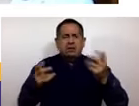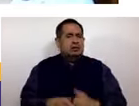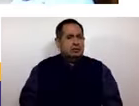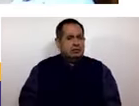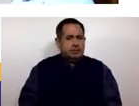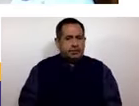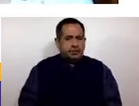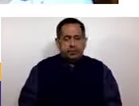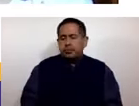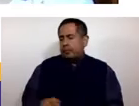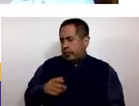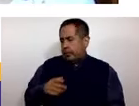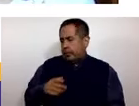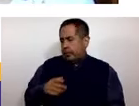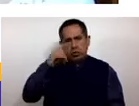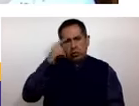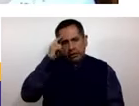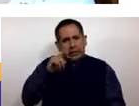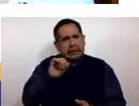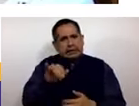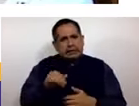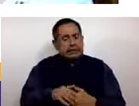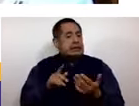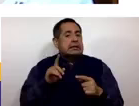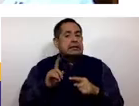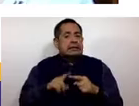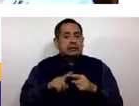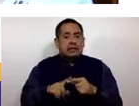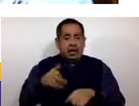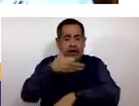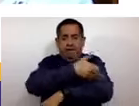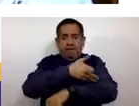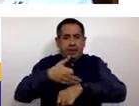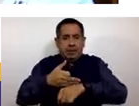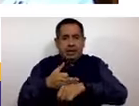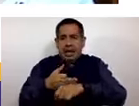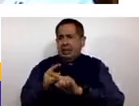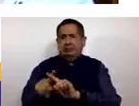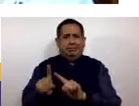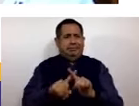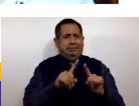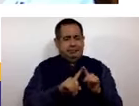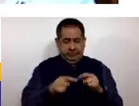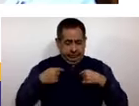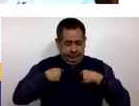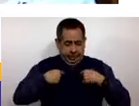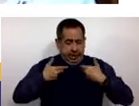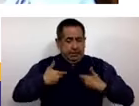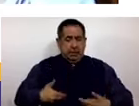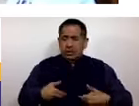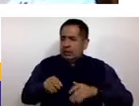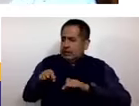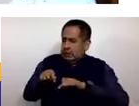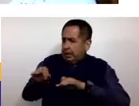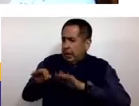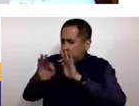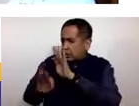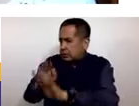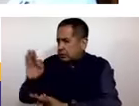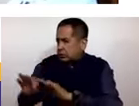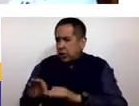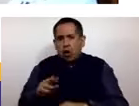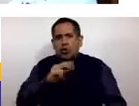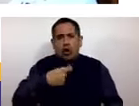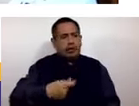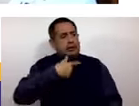Yo creería que sí, porque es justamente reconocer que los esquemas familiares están llenos de esos trabajos que no están ni siquiera nombrados como trabajos.